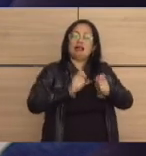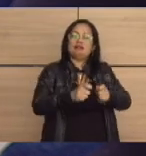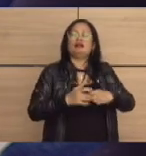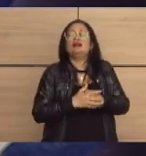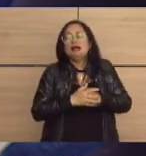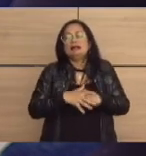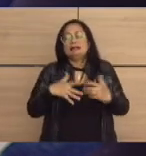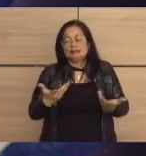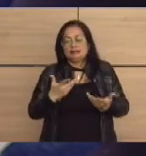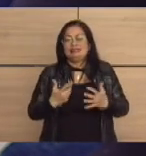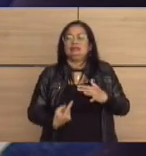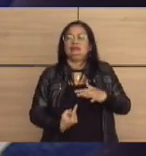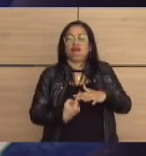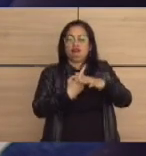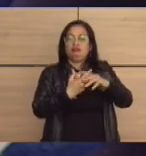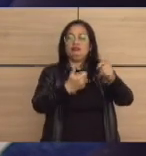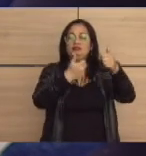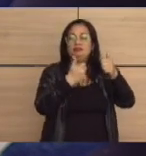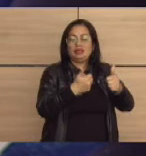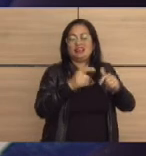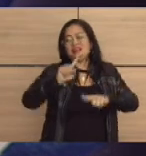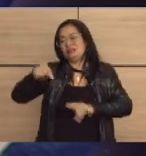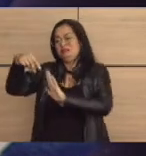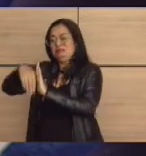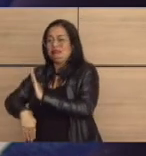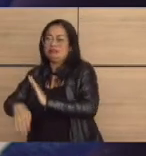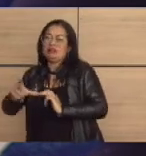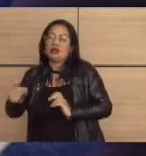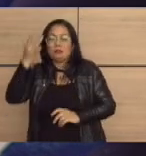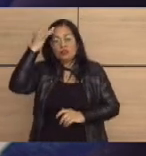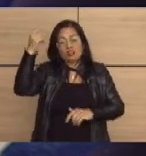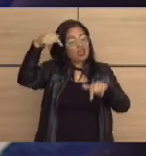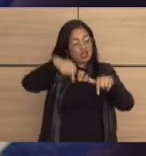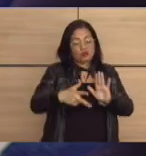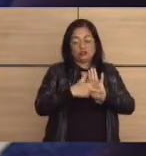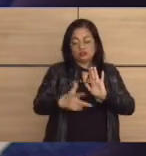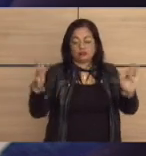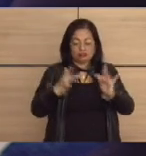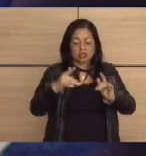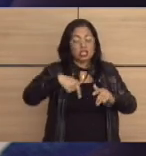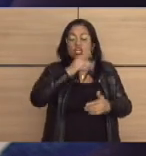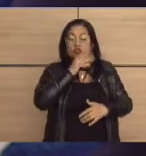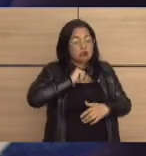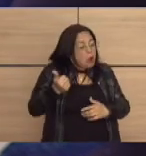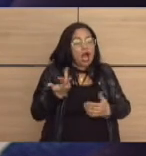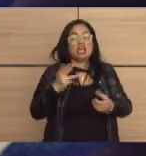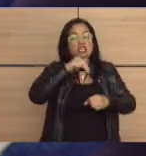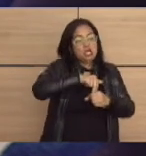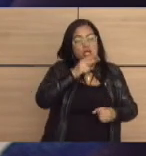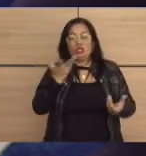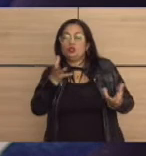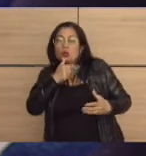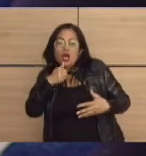que en otras fue fatal, porque en esa Constitución aquí no había pueblos indígenas, aquí no había selvas, aquí no había hijos del